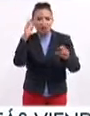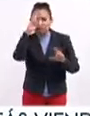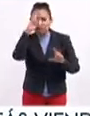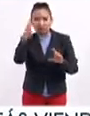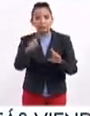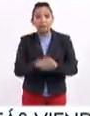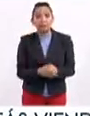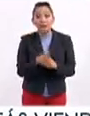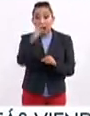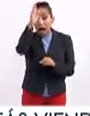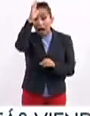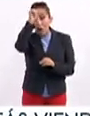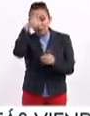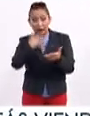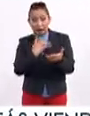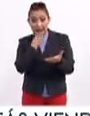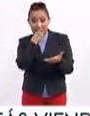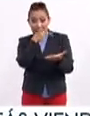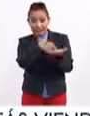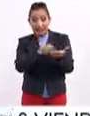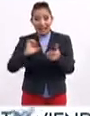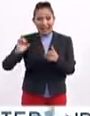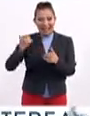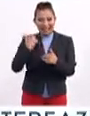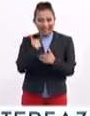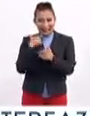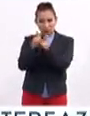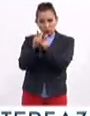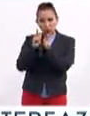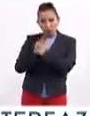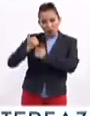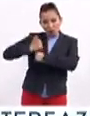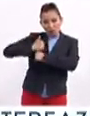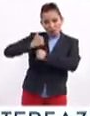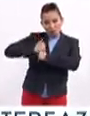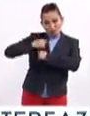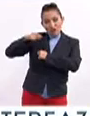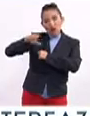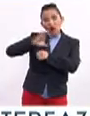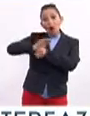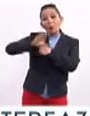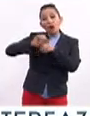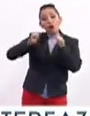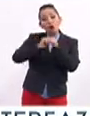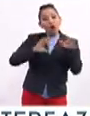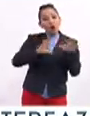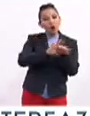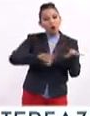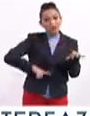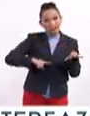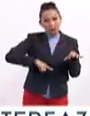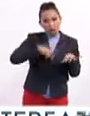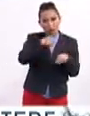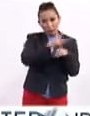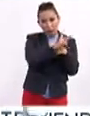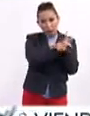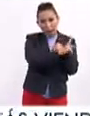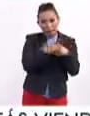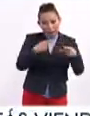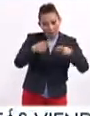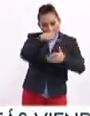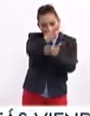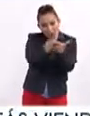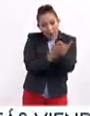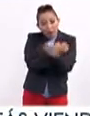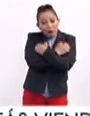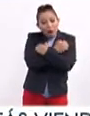violencia. El acuerdo contempla que la exguerrilla de las Fuerzas Revolucionarias de Colombia, en coordinación con el Gobierno Nacional, desarrolle